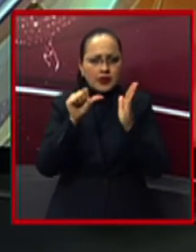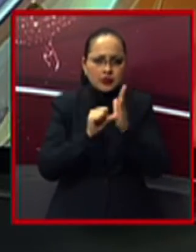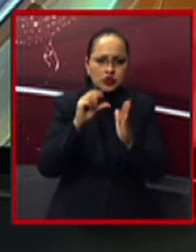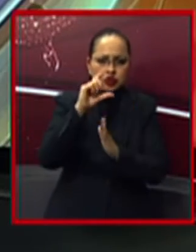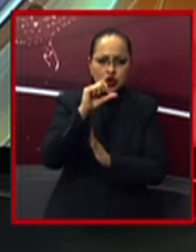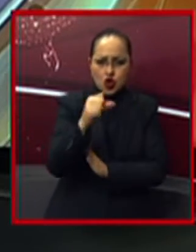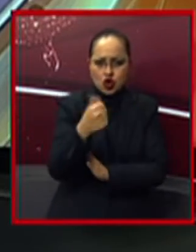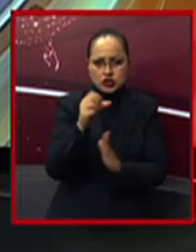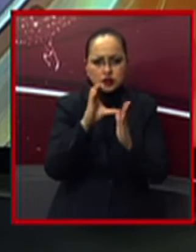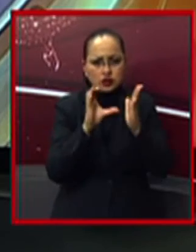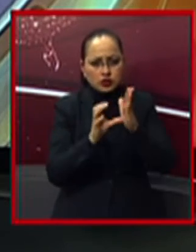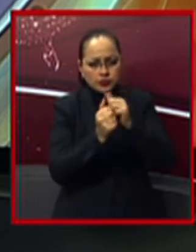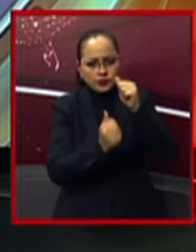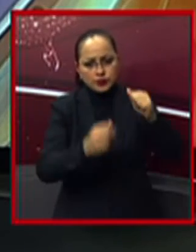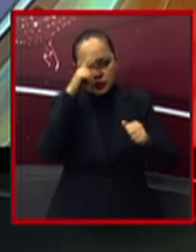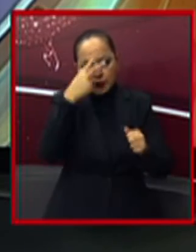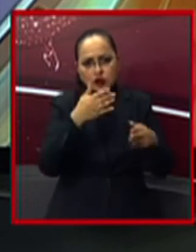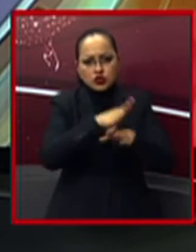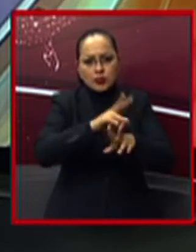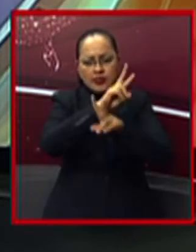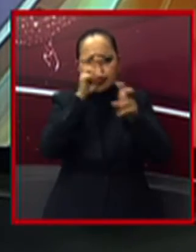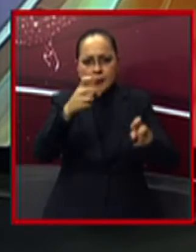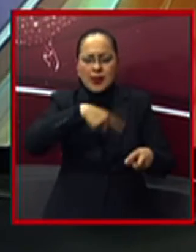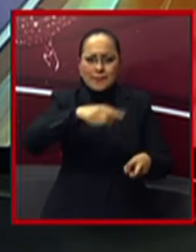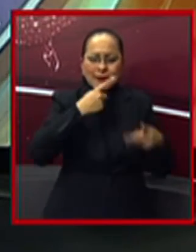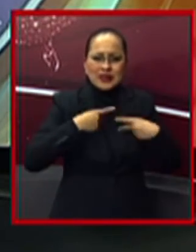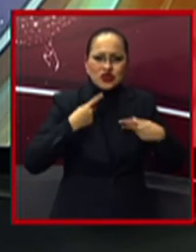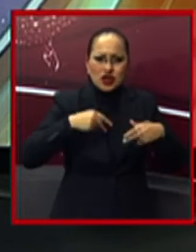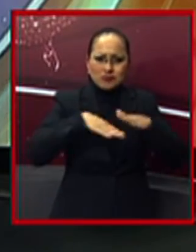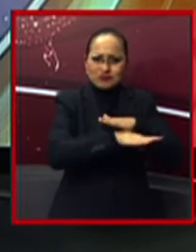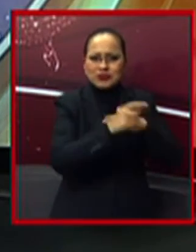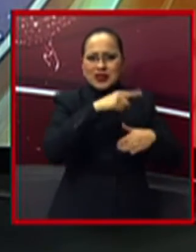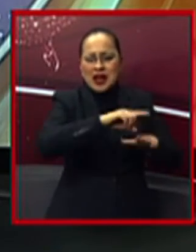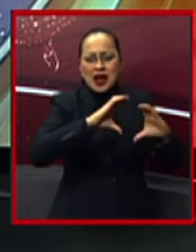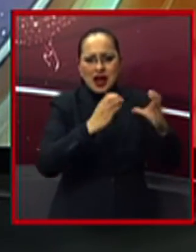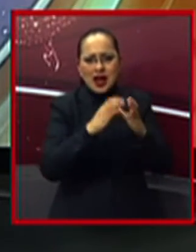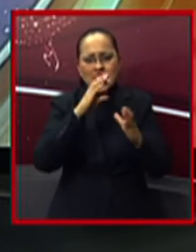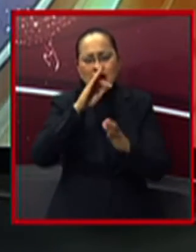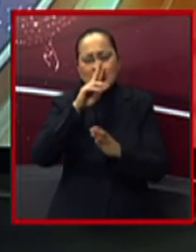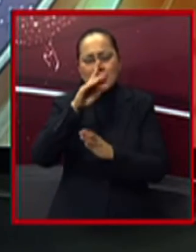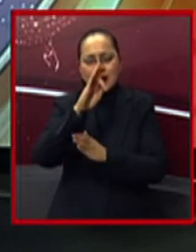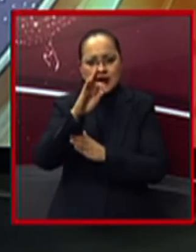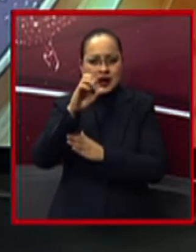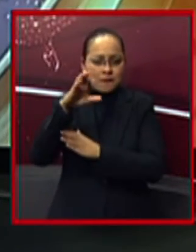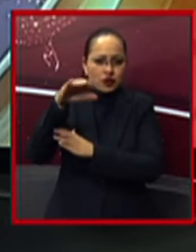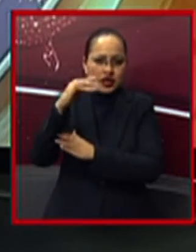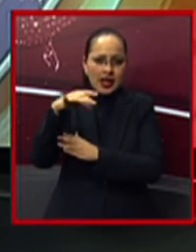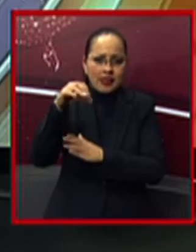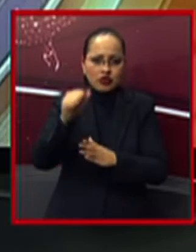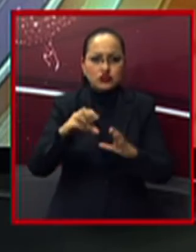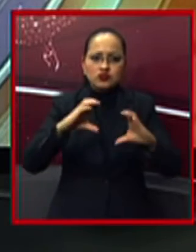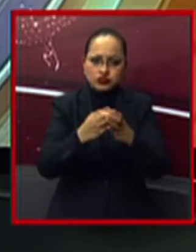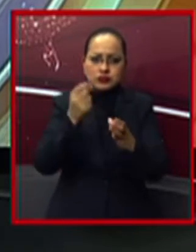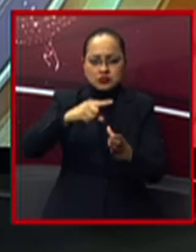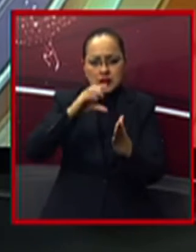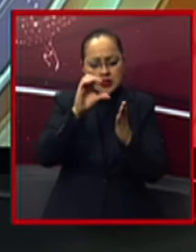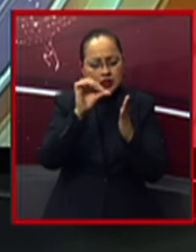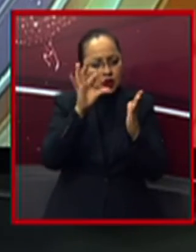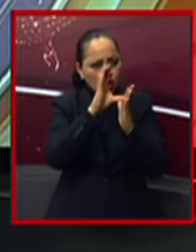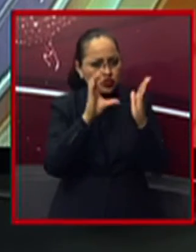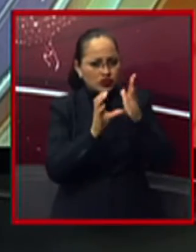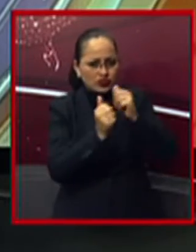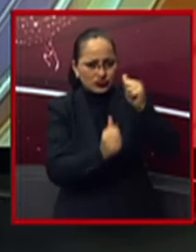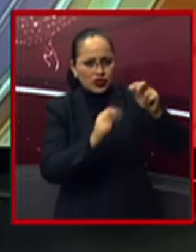artículo 11 de la Constitución en materia de condición de refugiados y asilo. El presidente de la Comisión de Puntos Constitucionales explicó